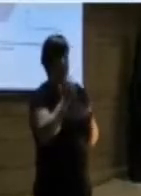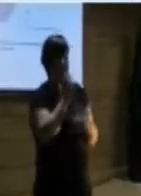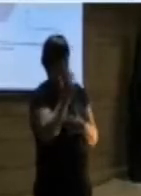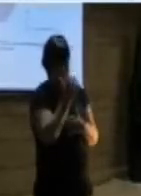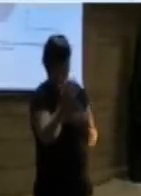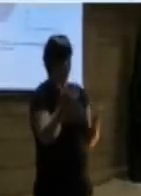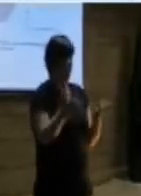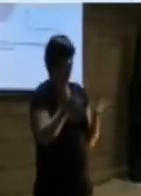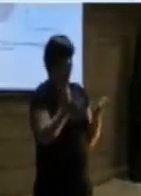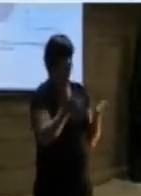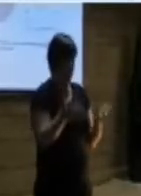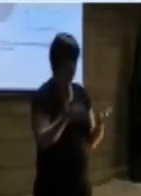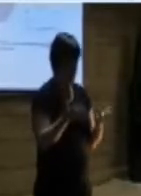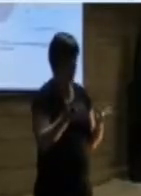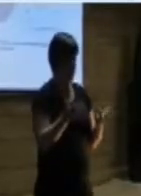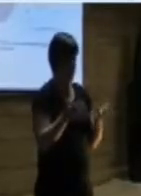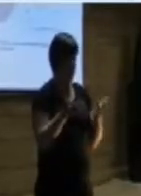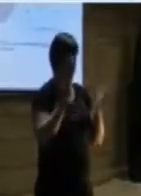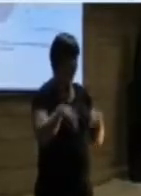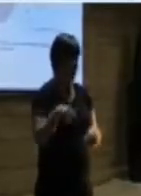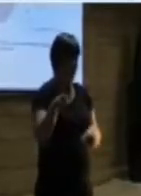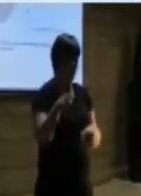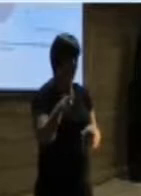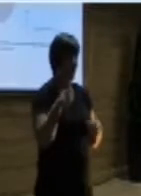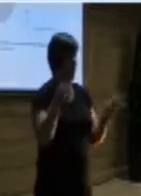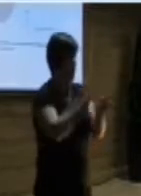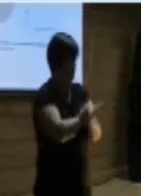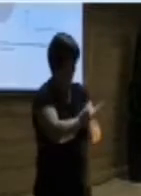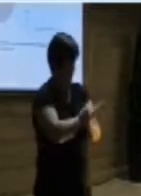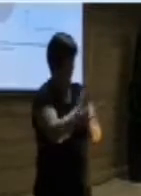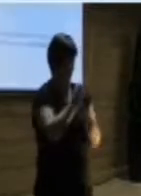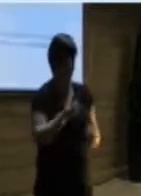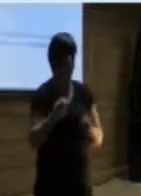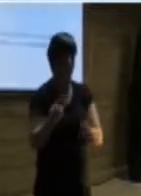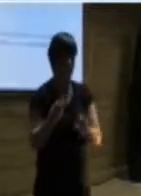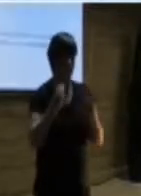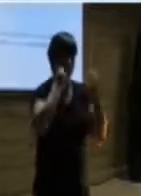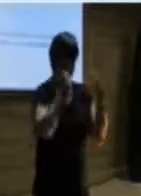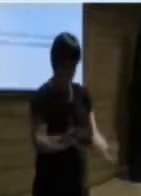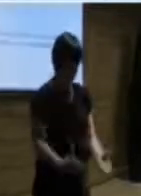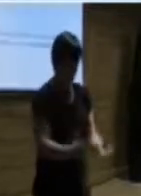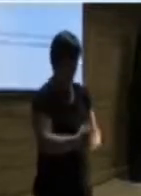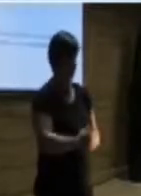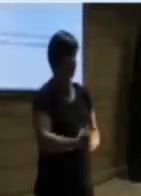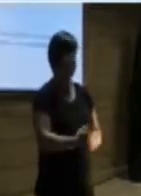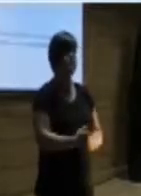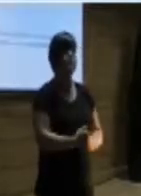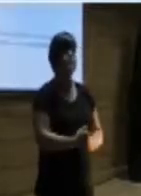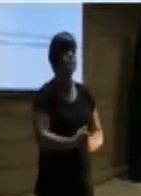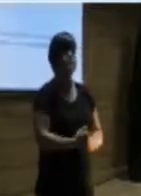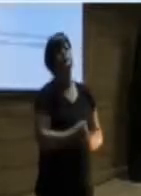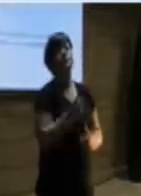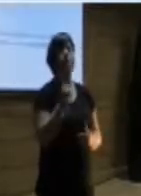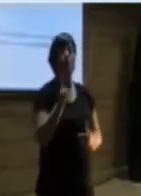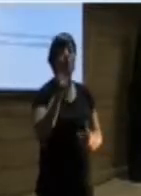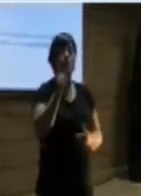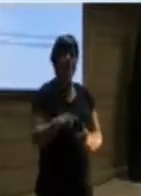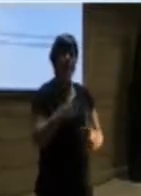son afirmaciones equivocadas, si diéramos una buena información. Restricción de